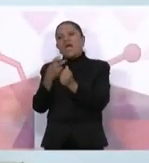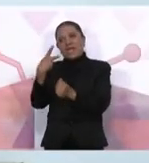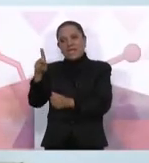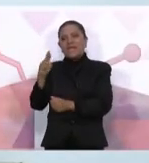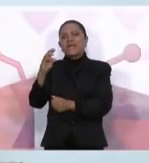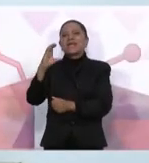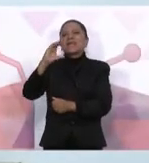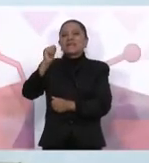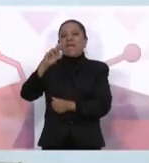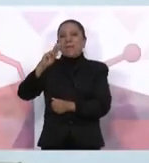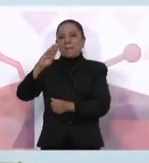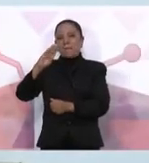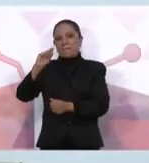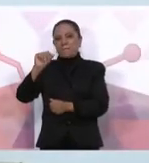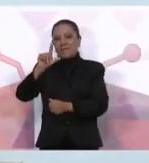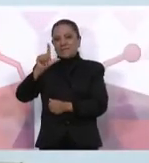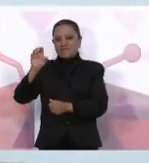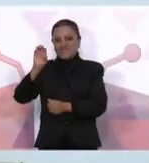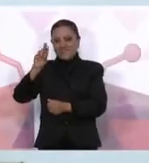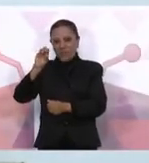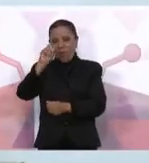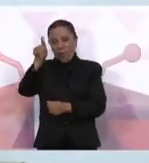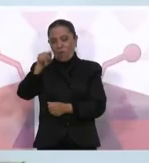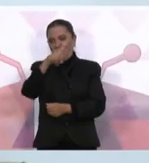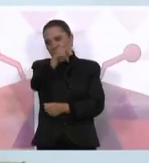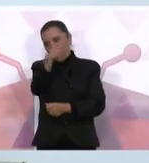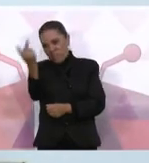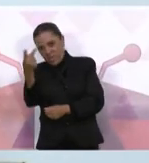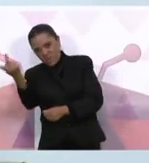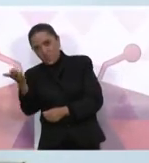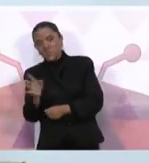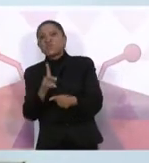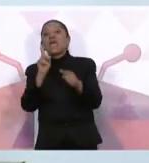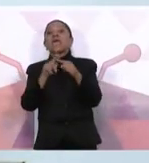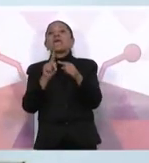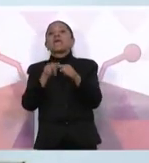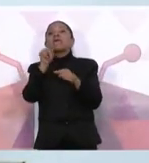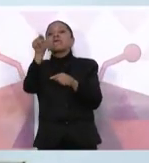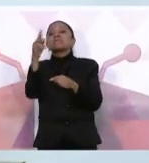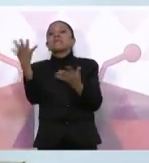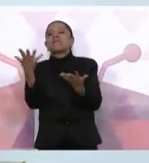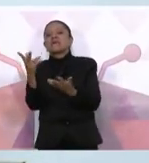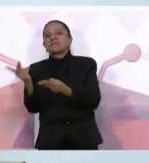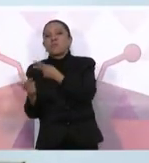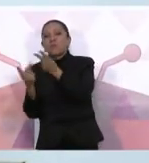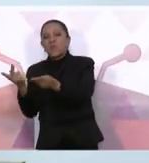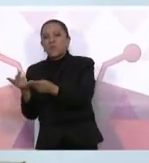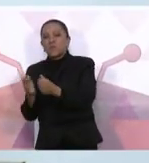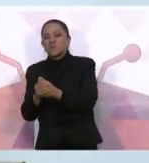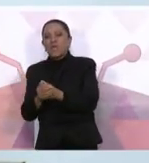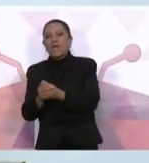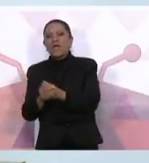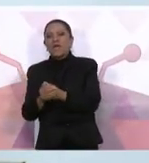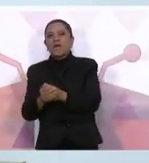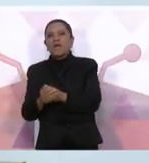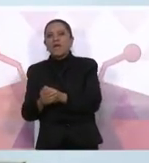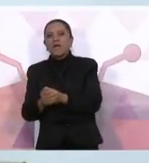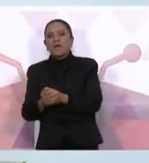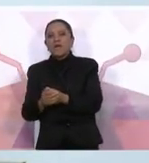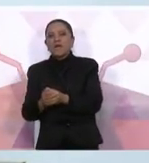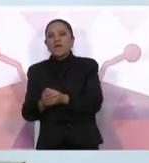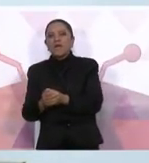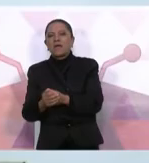del partido acción nacional y movimiento ciudadano quien le formulara la pregunta al candidato del partido humanista mario